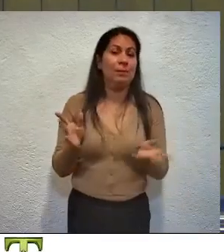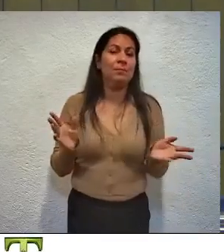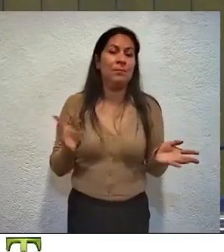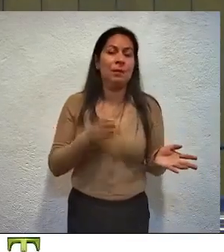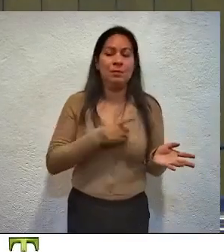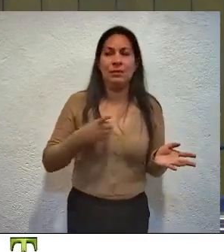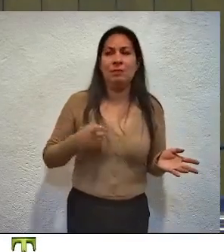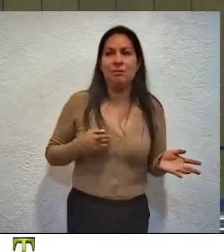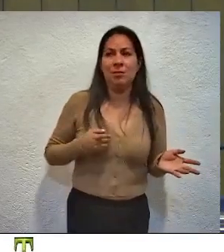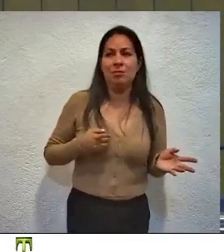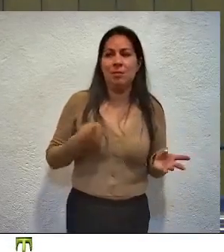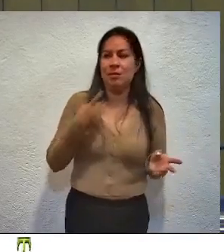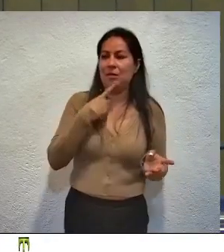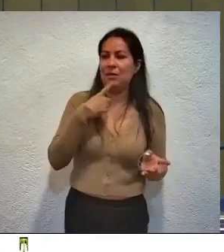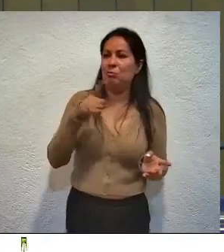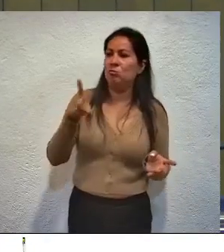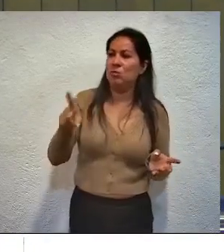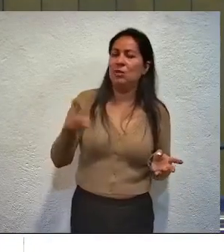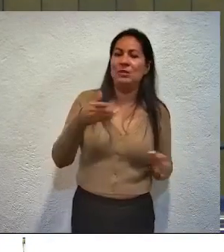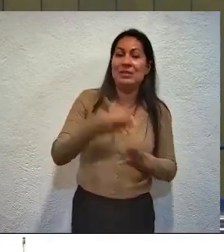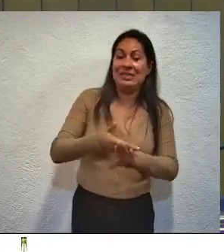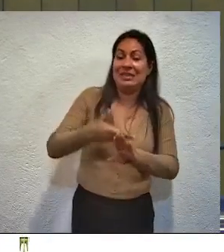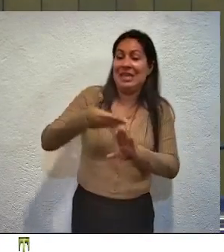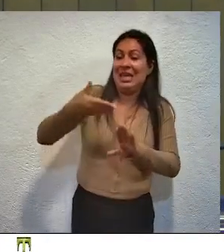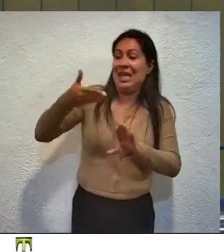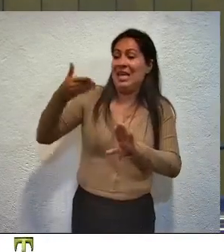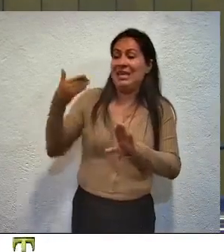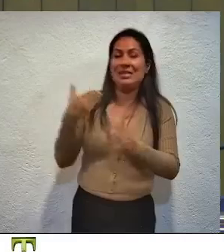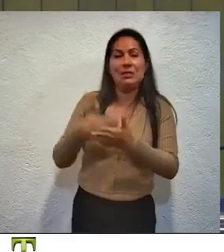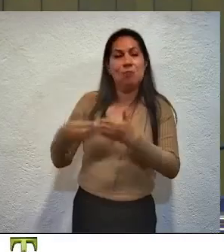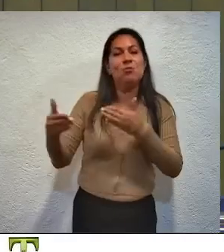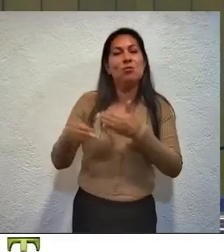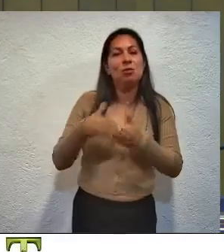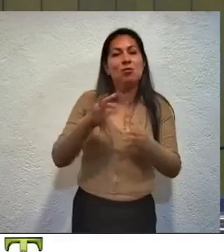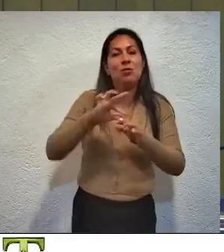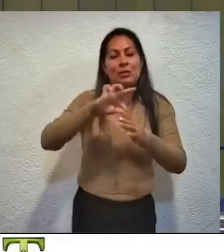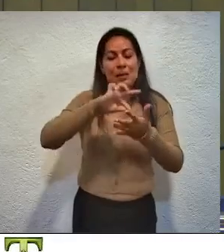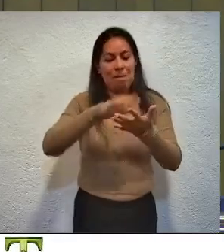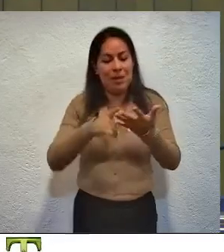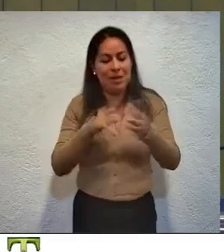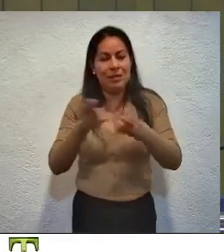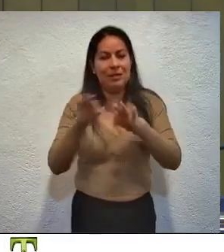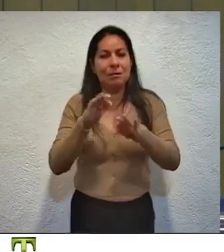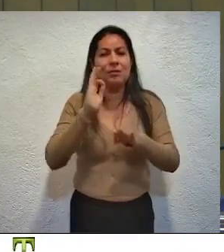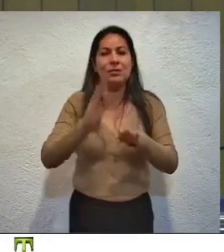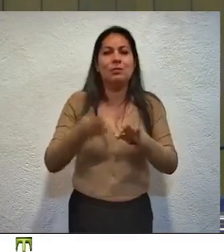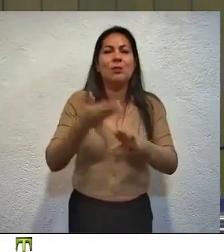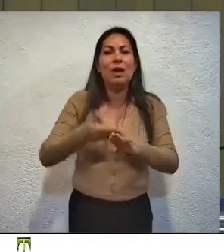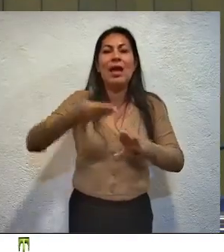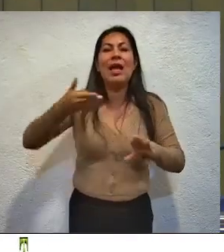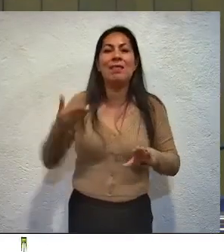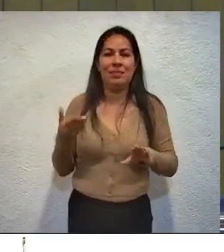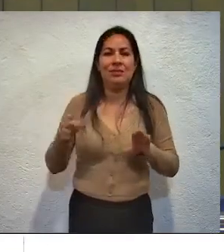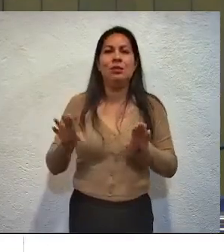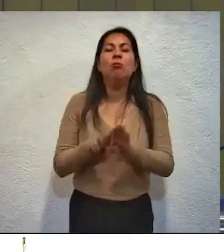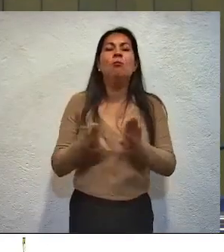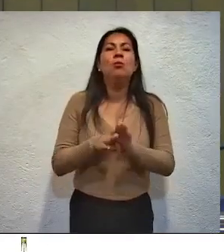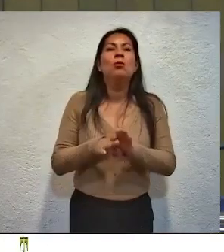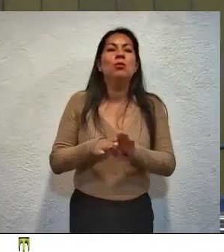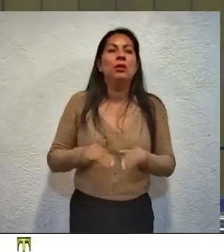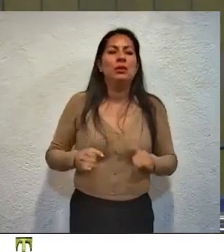pues debieron de haber impugnado desde ese modelo o ese plan de trabajo que se aprobó previamente, tanto por